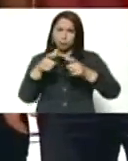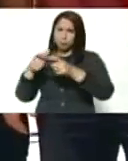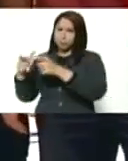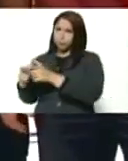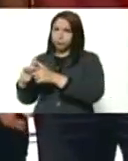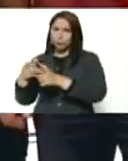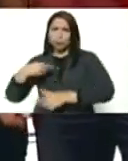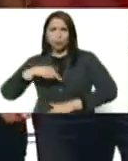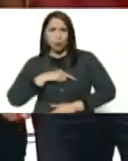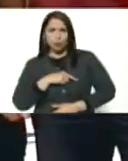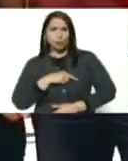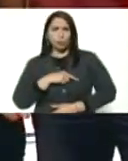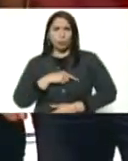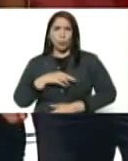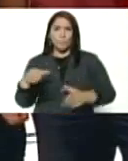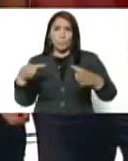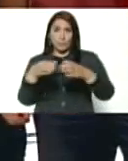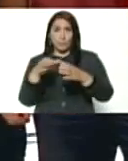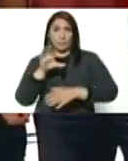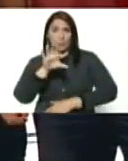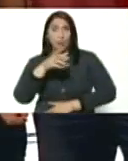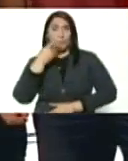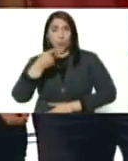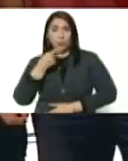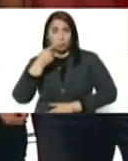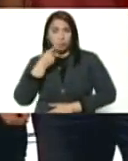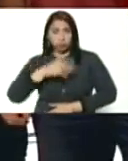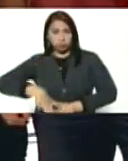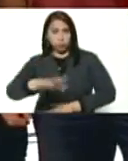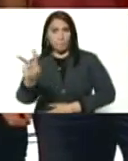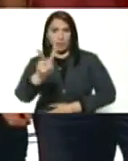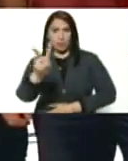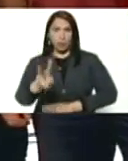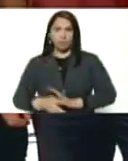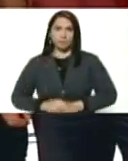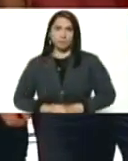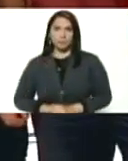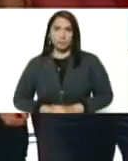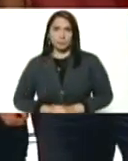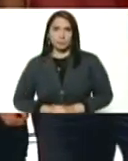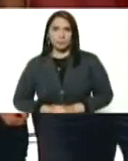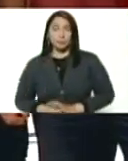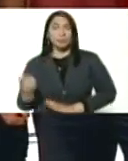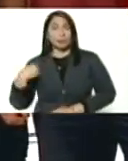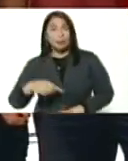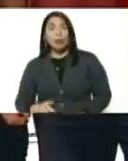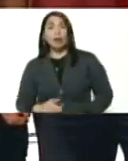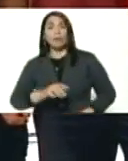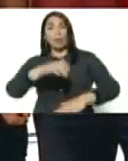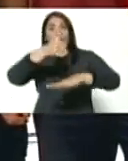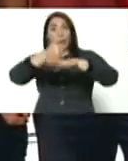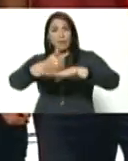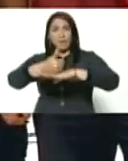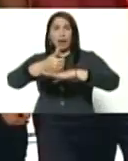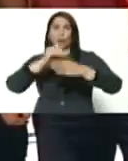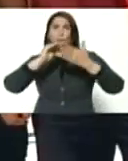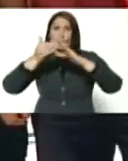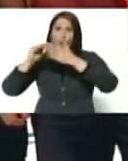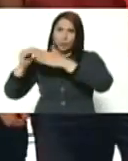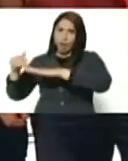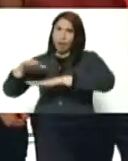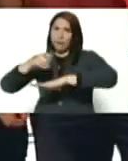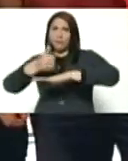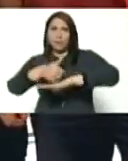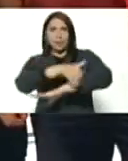partido. Ustedes saben que nosotros estamos en todo el territorio nacional. Tenemos jefes de comunidades, tenemos jefes